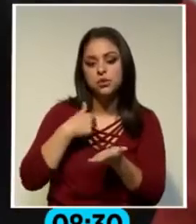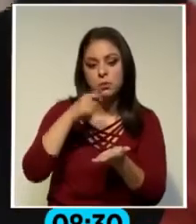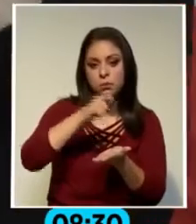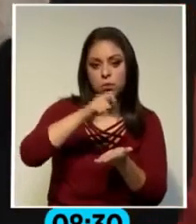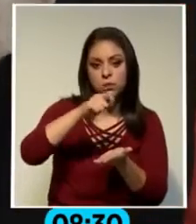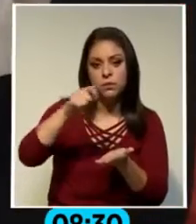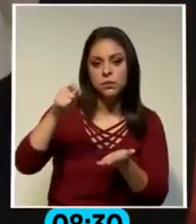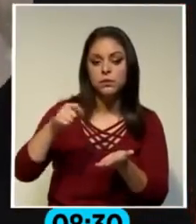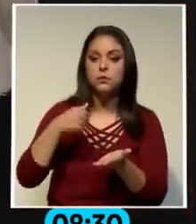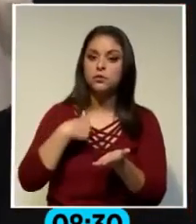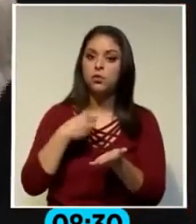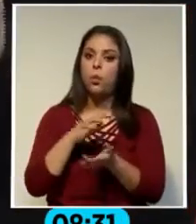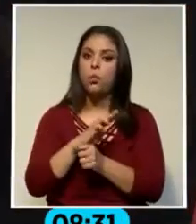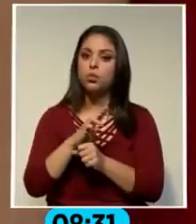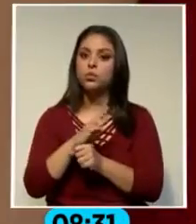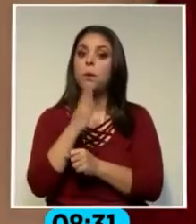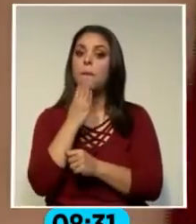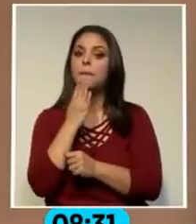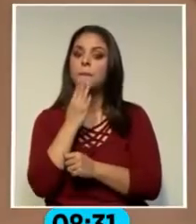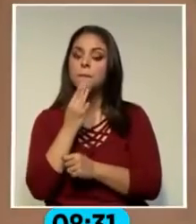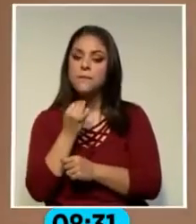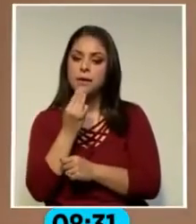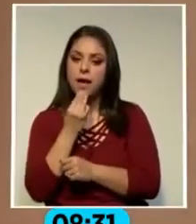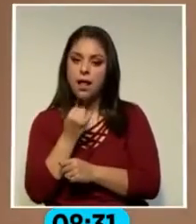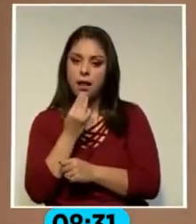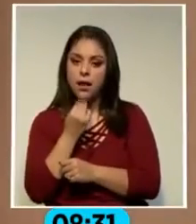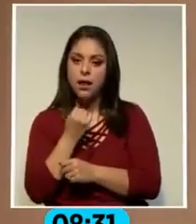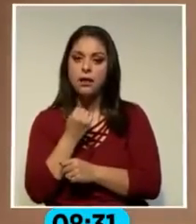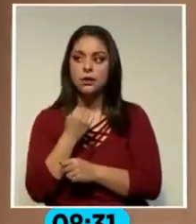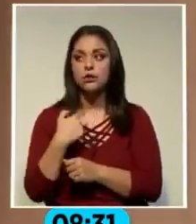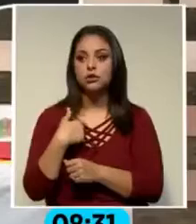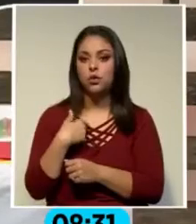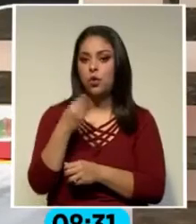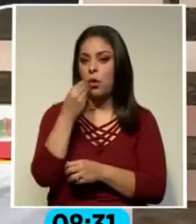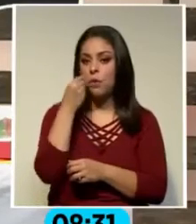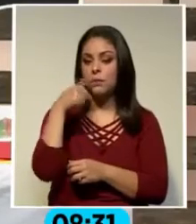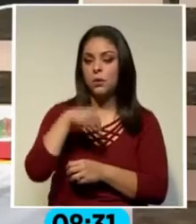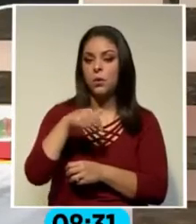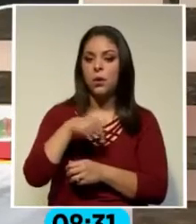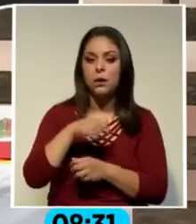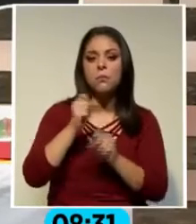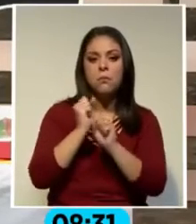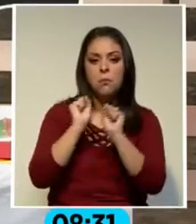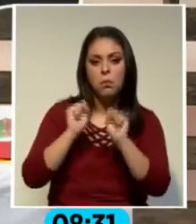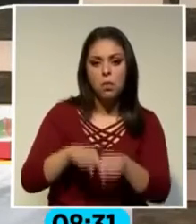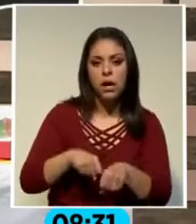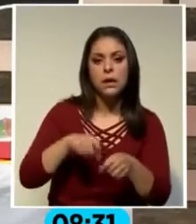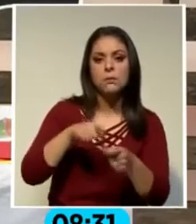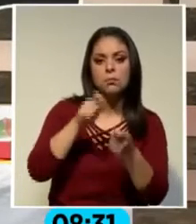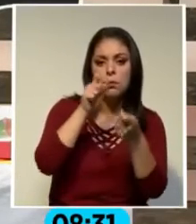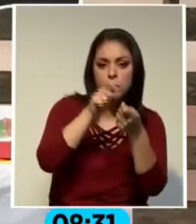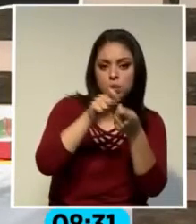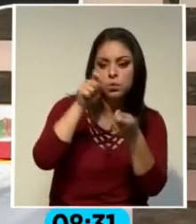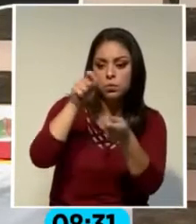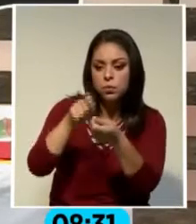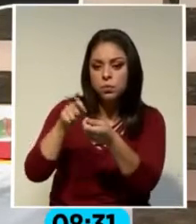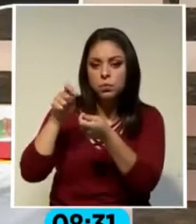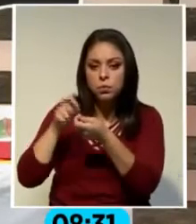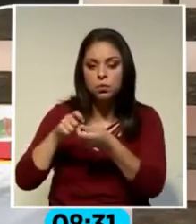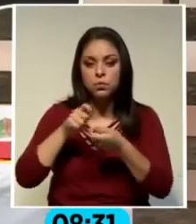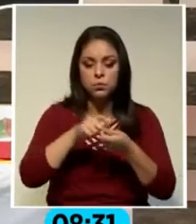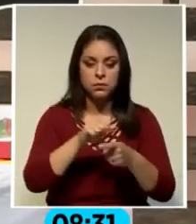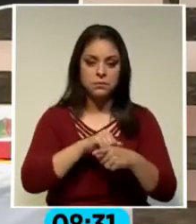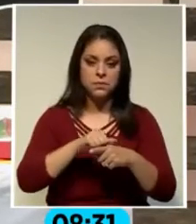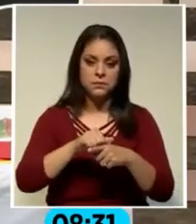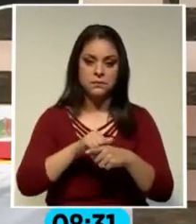echar miel, que es lo que yo hoy desayuné antes de venirme, le podemos poner así puntitos, ¿verdad? Totalmente, y lo vamos puntillando. Ok,